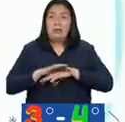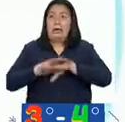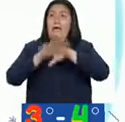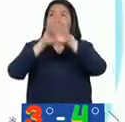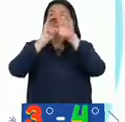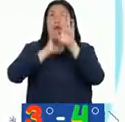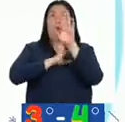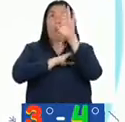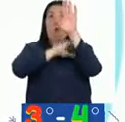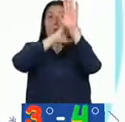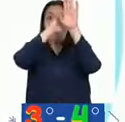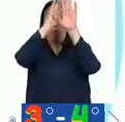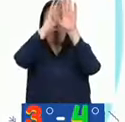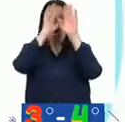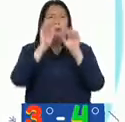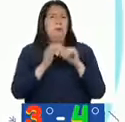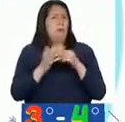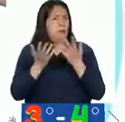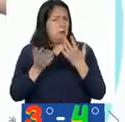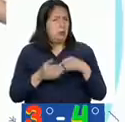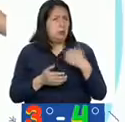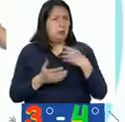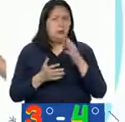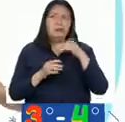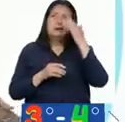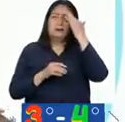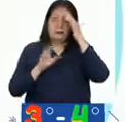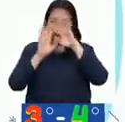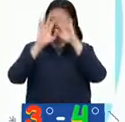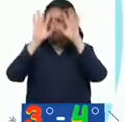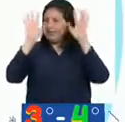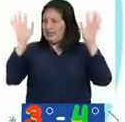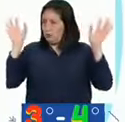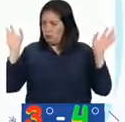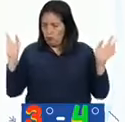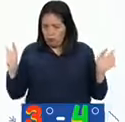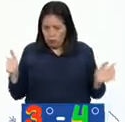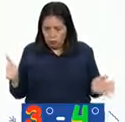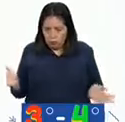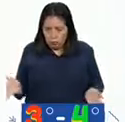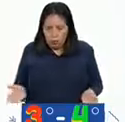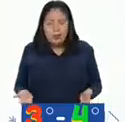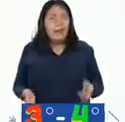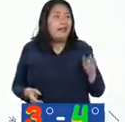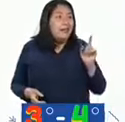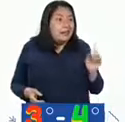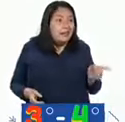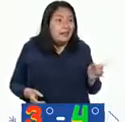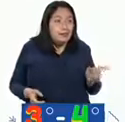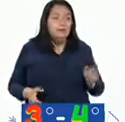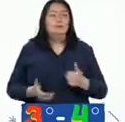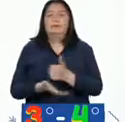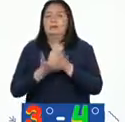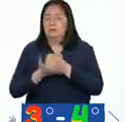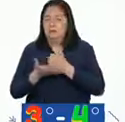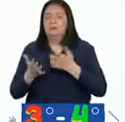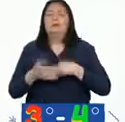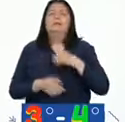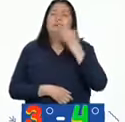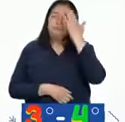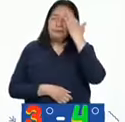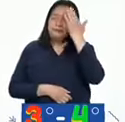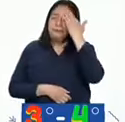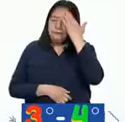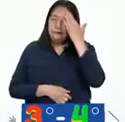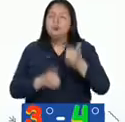brazos, extenderlos muy bien e identificar un círculo que nos rodea. Este espacio imaginario nos ayuda a reconocer